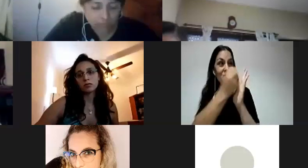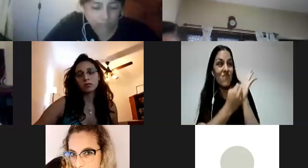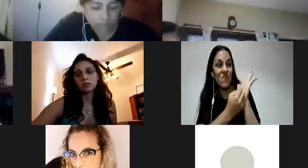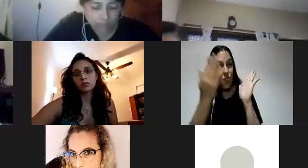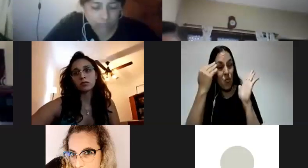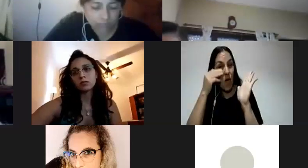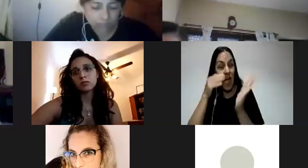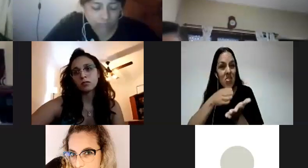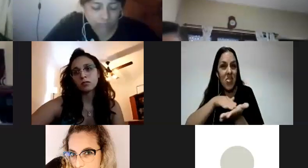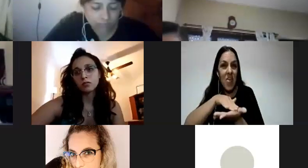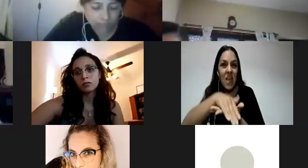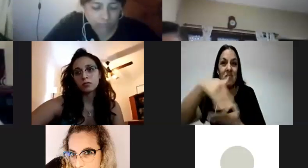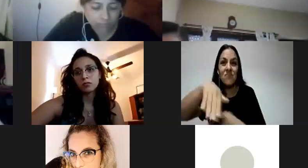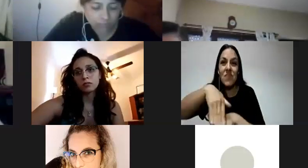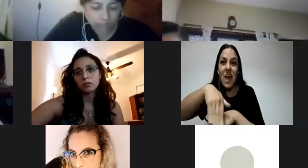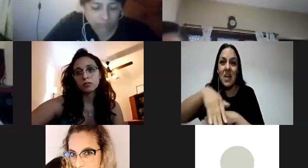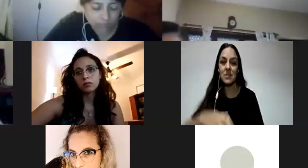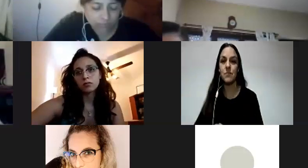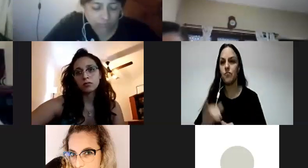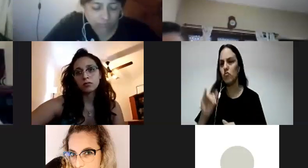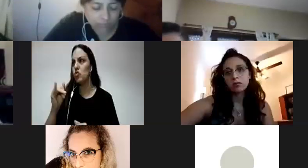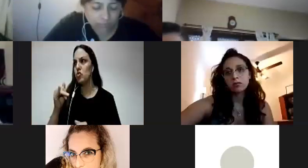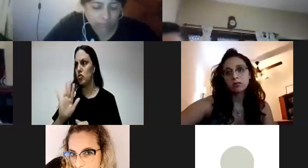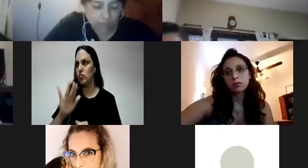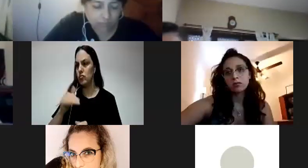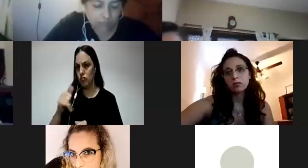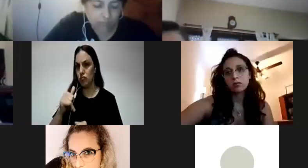sí, ya estoy con ella. Bueno.